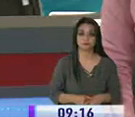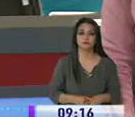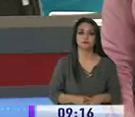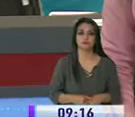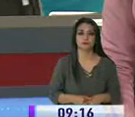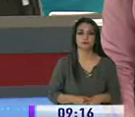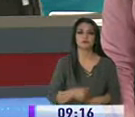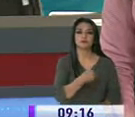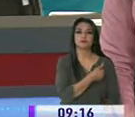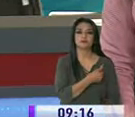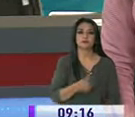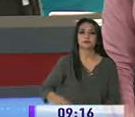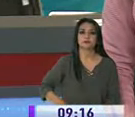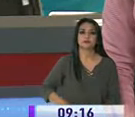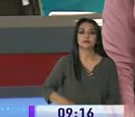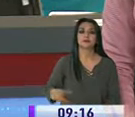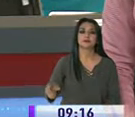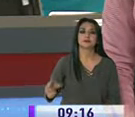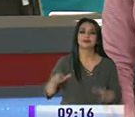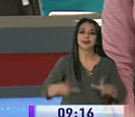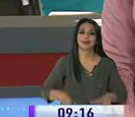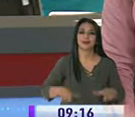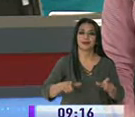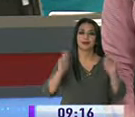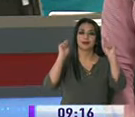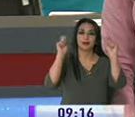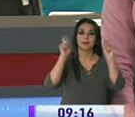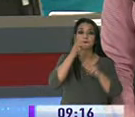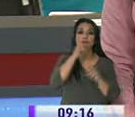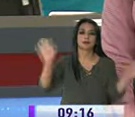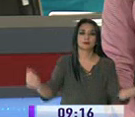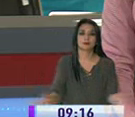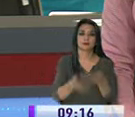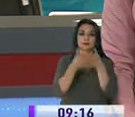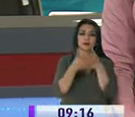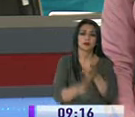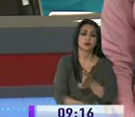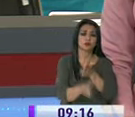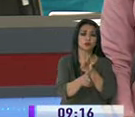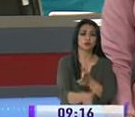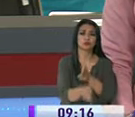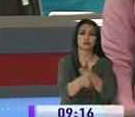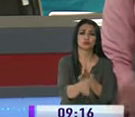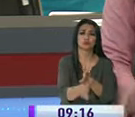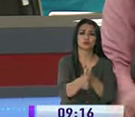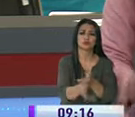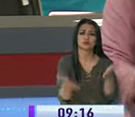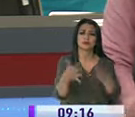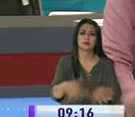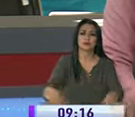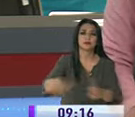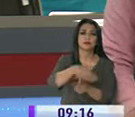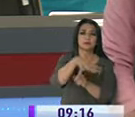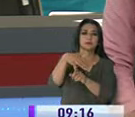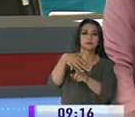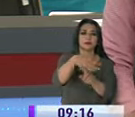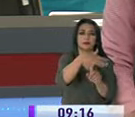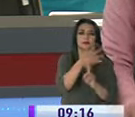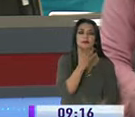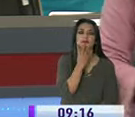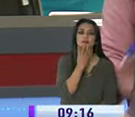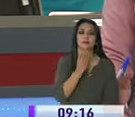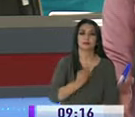El presidente de la República encabezó el cierre de campaña en Puerto Viejo con una caravana motorizada que terminó en el Parque Eloy Alfaro de esta